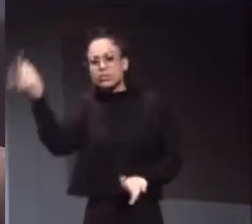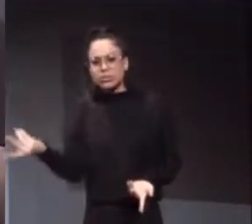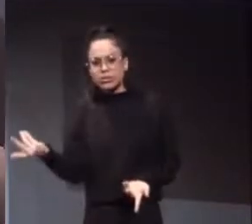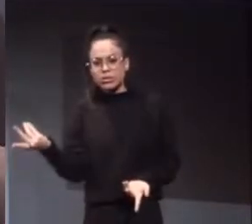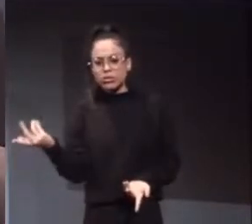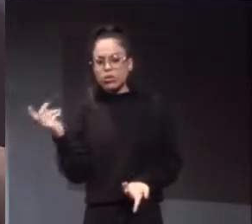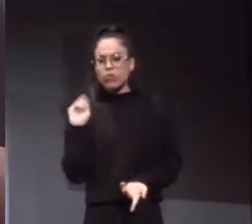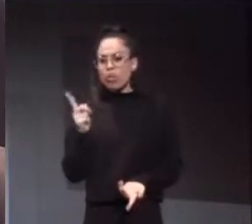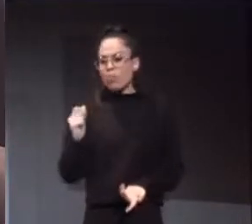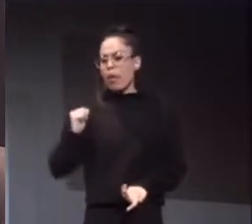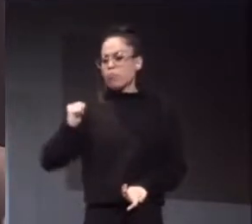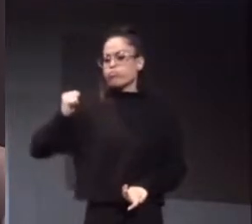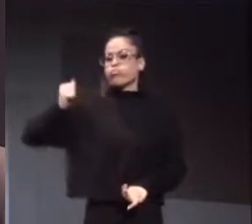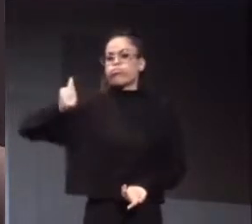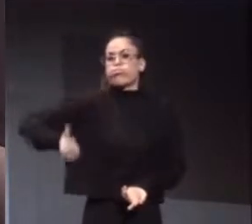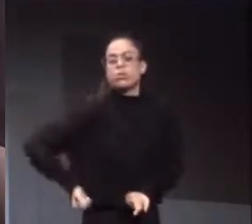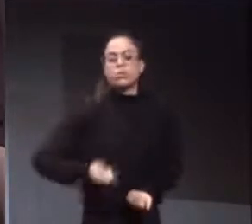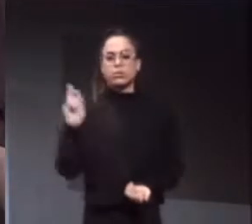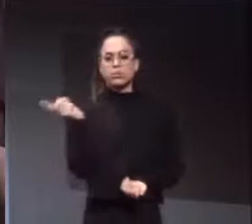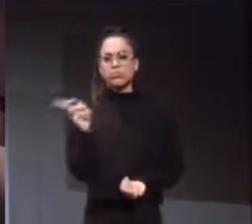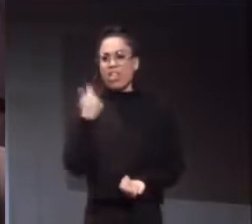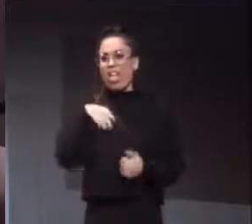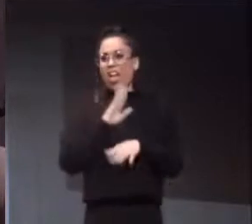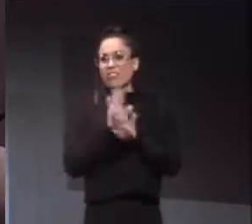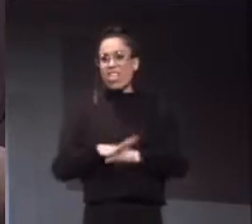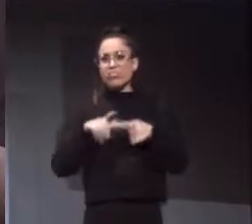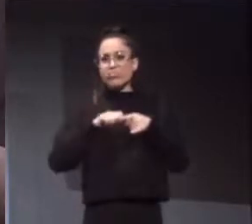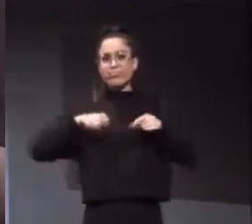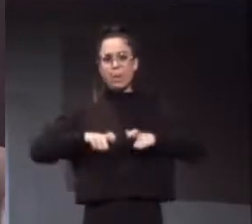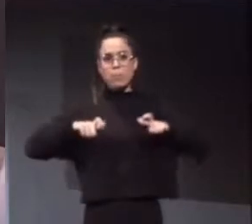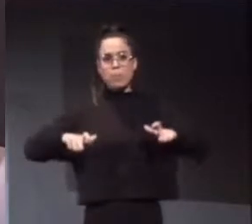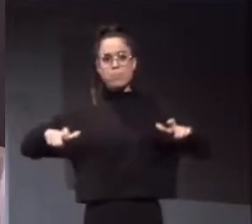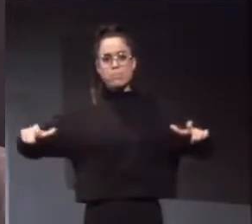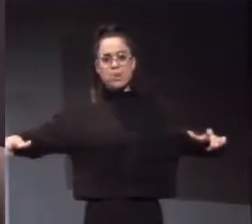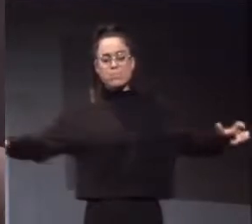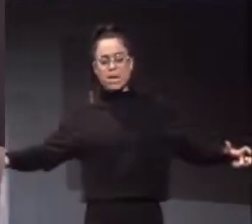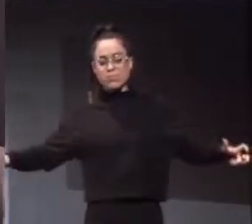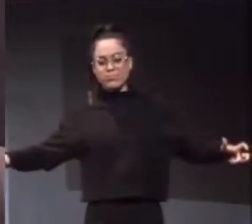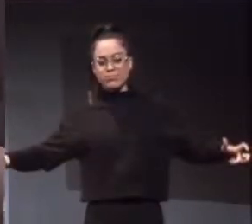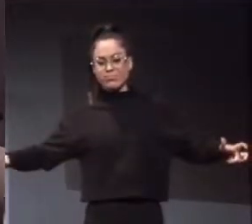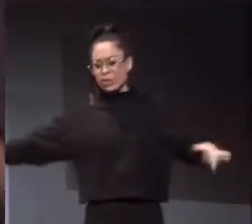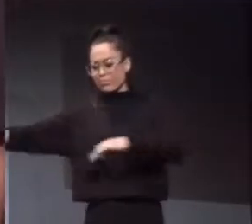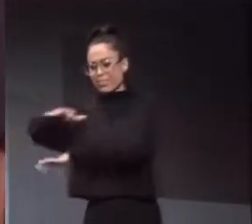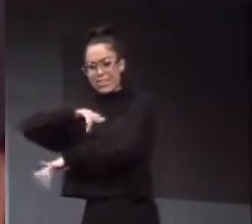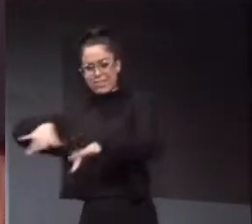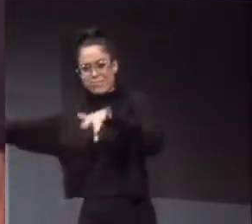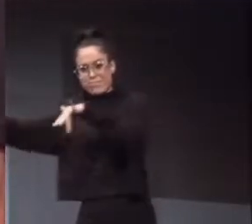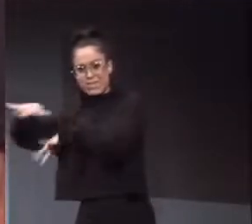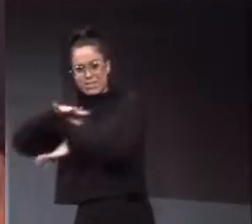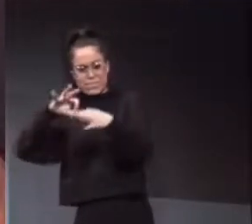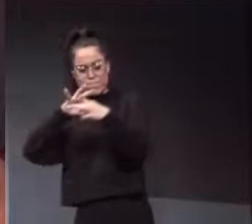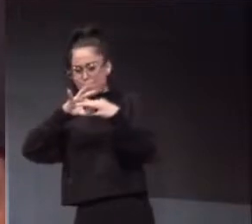en el crecimiento porque el crecimiento material no es compatible con las condiciones medioambientales que necesitamos para sobrevivir